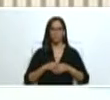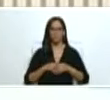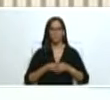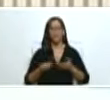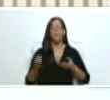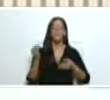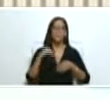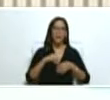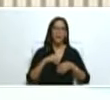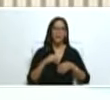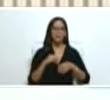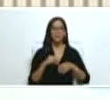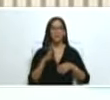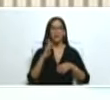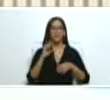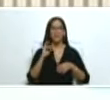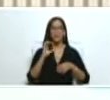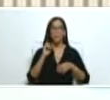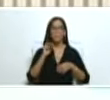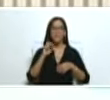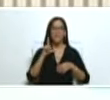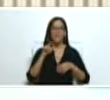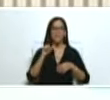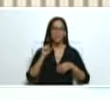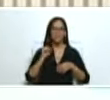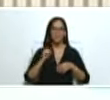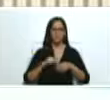más las bricomiles,